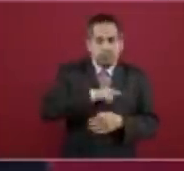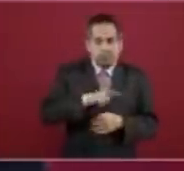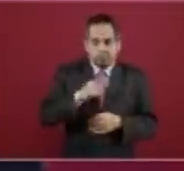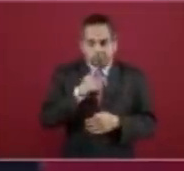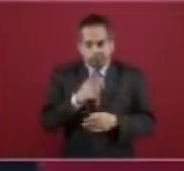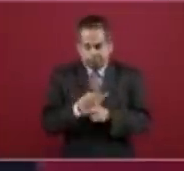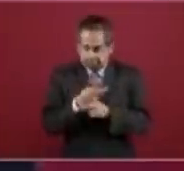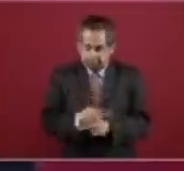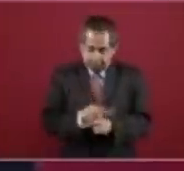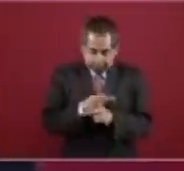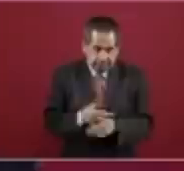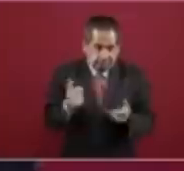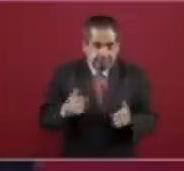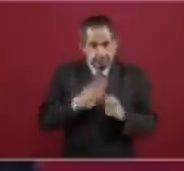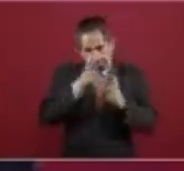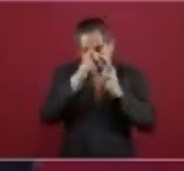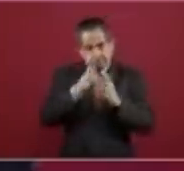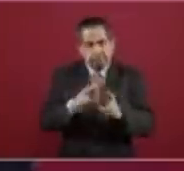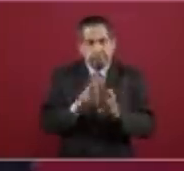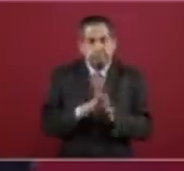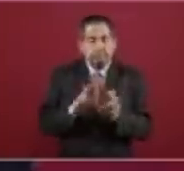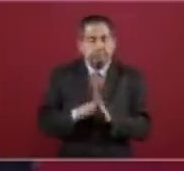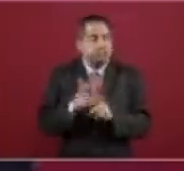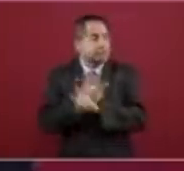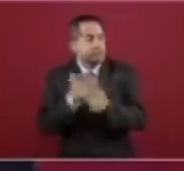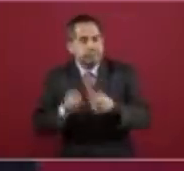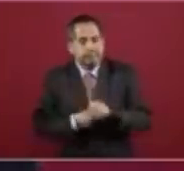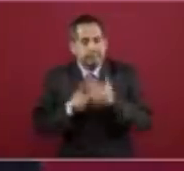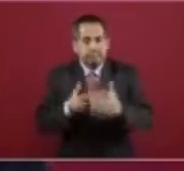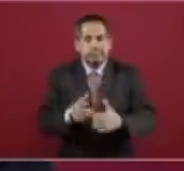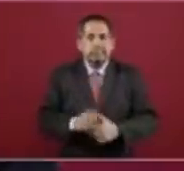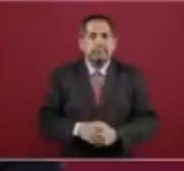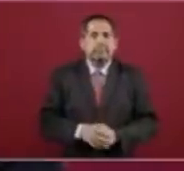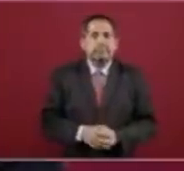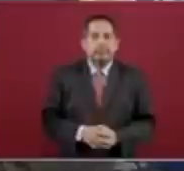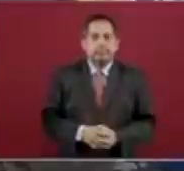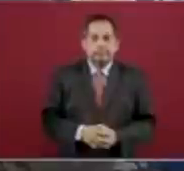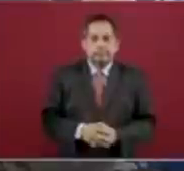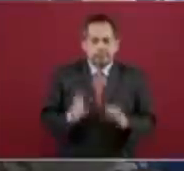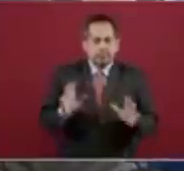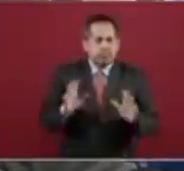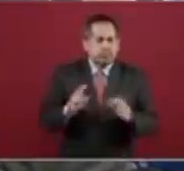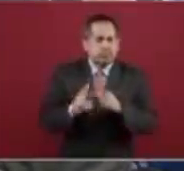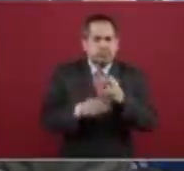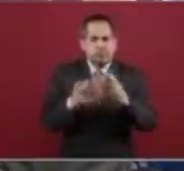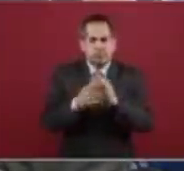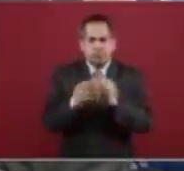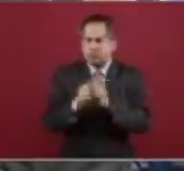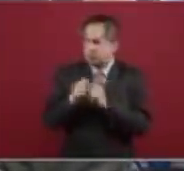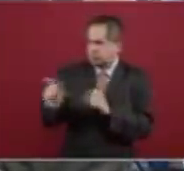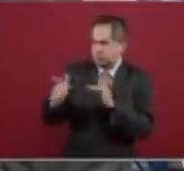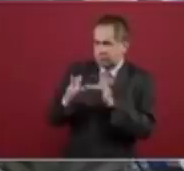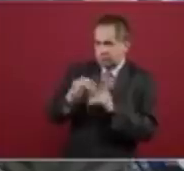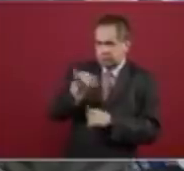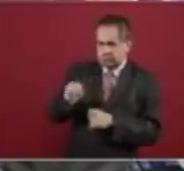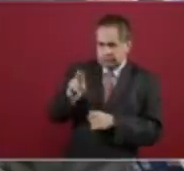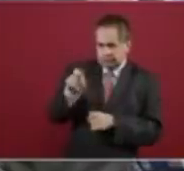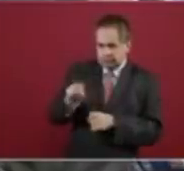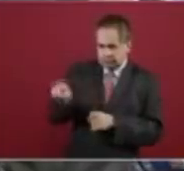tolerantes, respetuosos de la libertad de expresión. Entonces, con Jesús